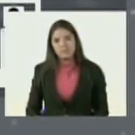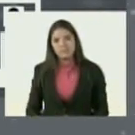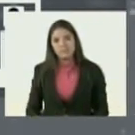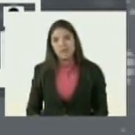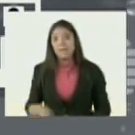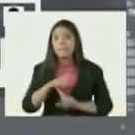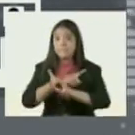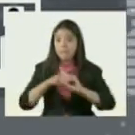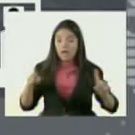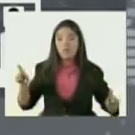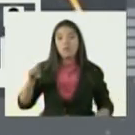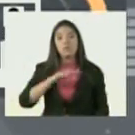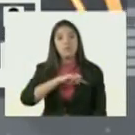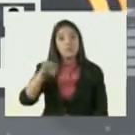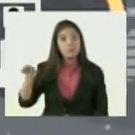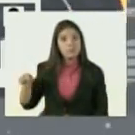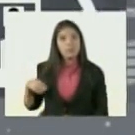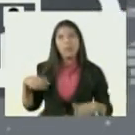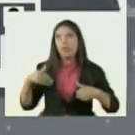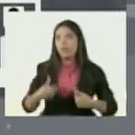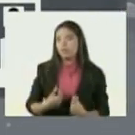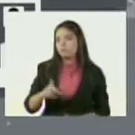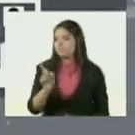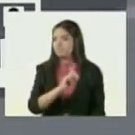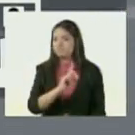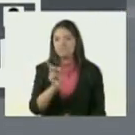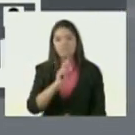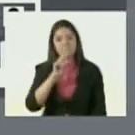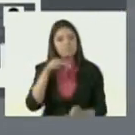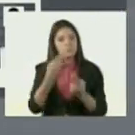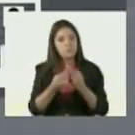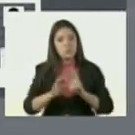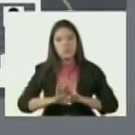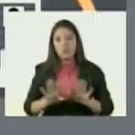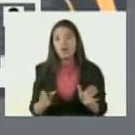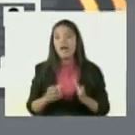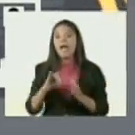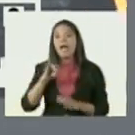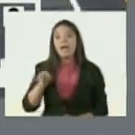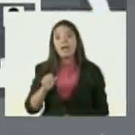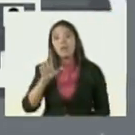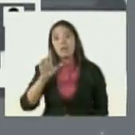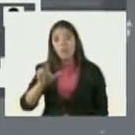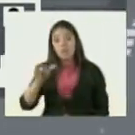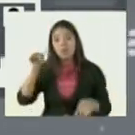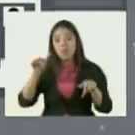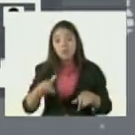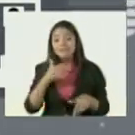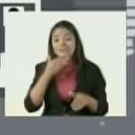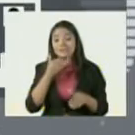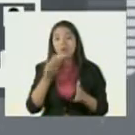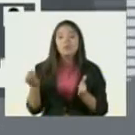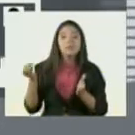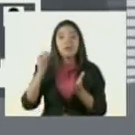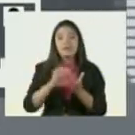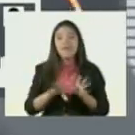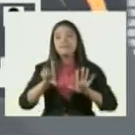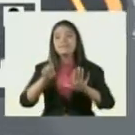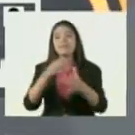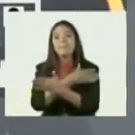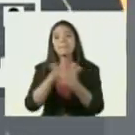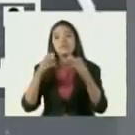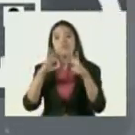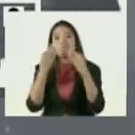Pero nosotros no nos rendimos ni nos vamos a rendir jamás. Así que en el mes de julio estamos llegando nuevamente a 6 millones de